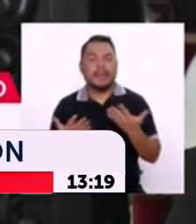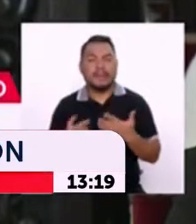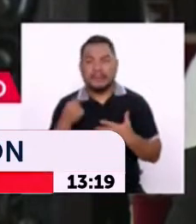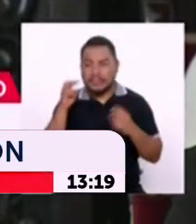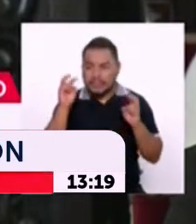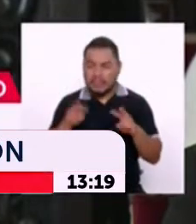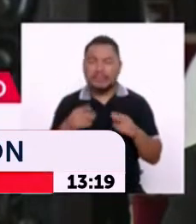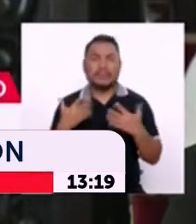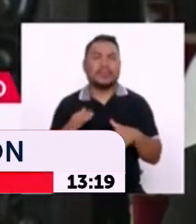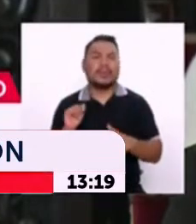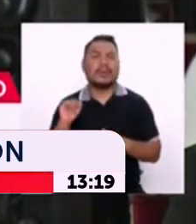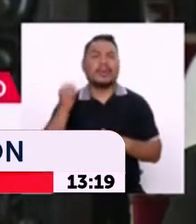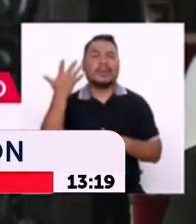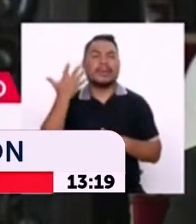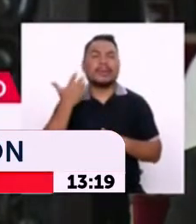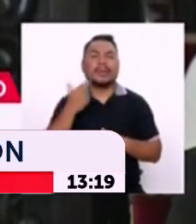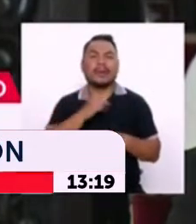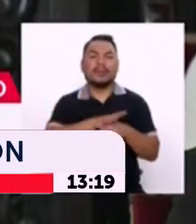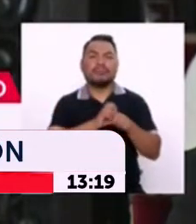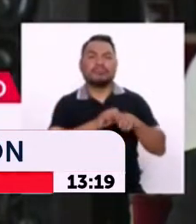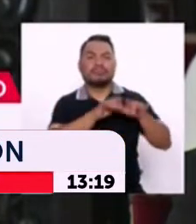pleno, en una quinta ola,